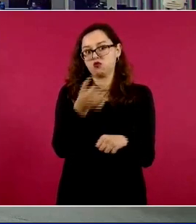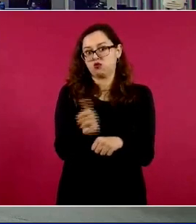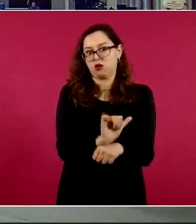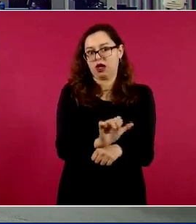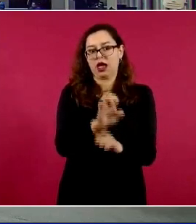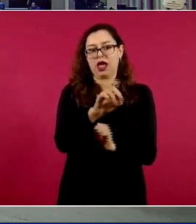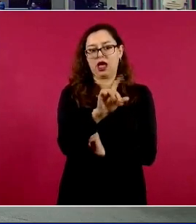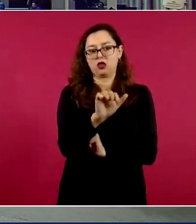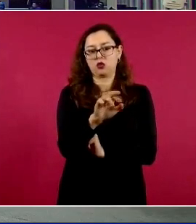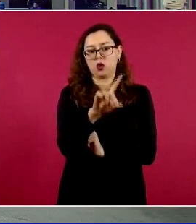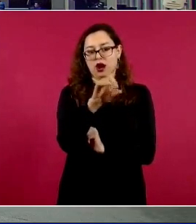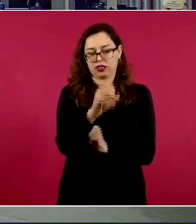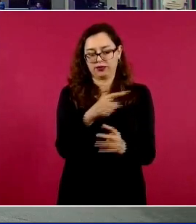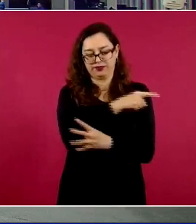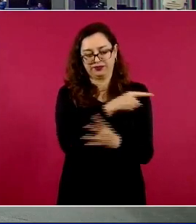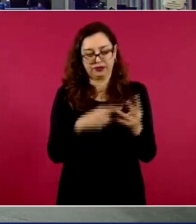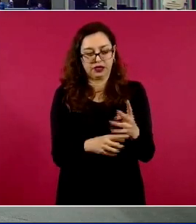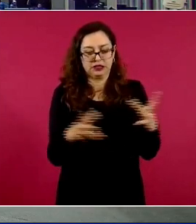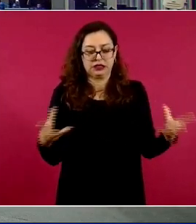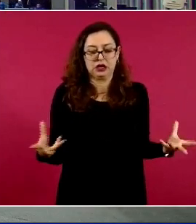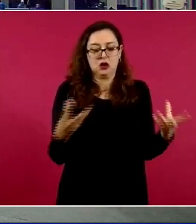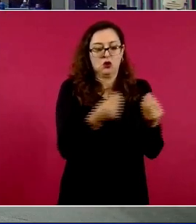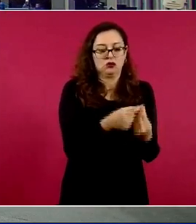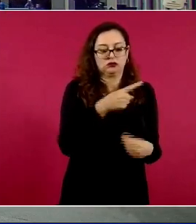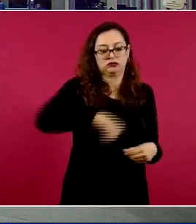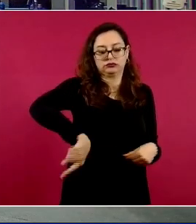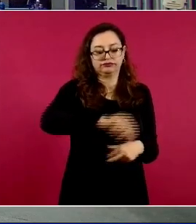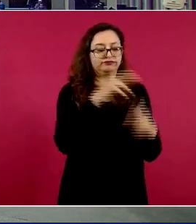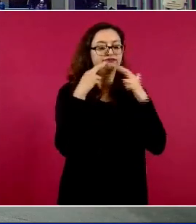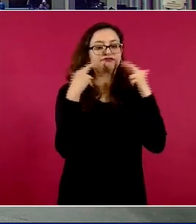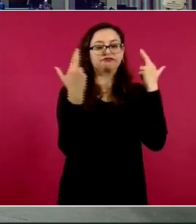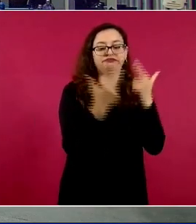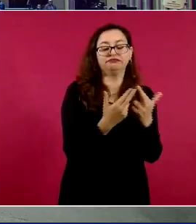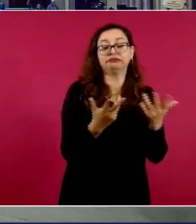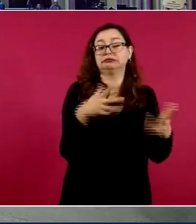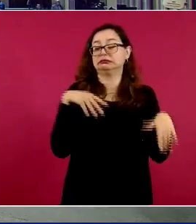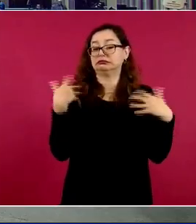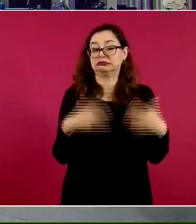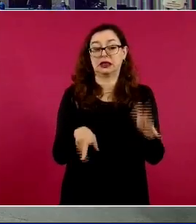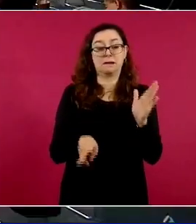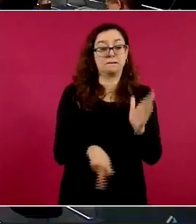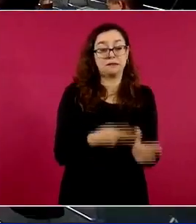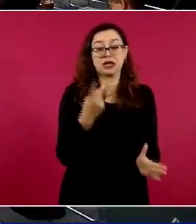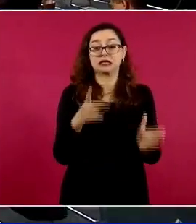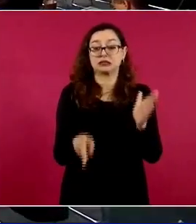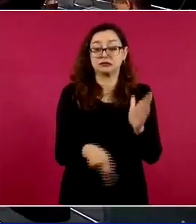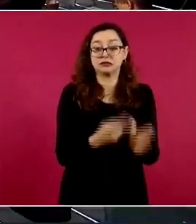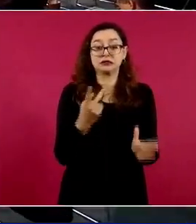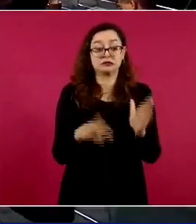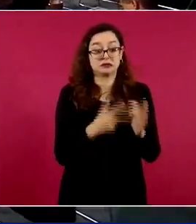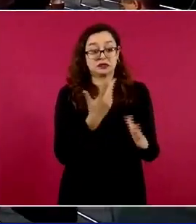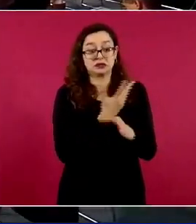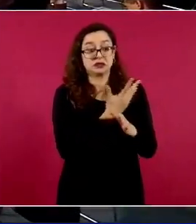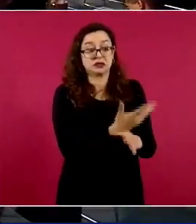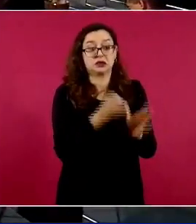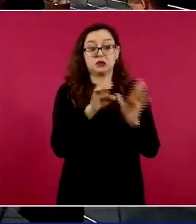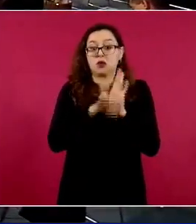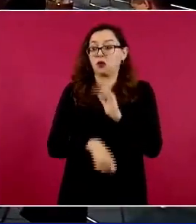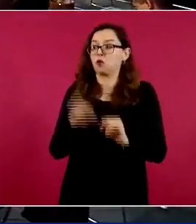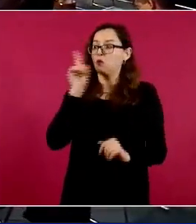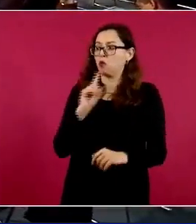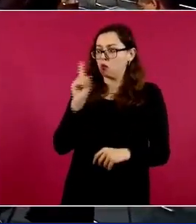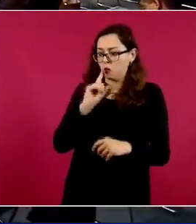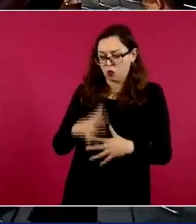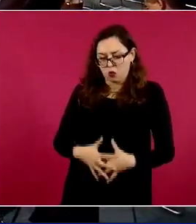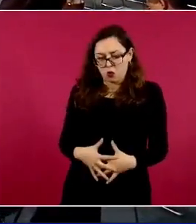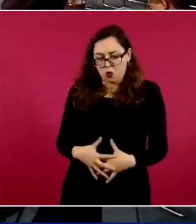Eduardo Verástegui. Ellos en varias ocasiones se han pronunciado incluso en contra de los derechos reproductivos de las mujeres,